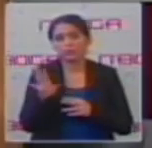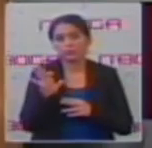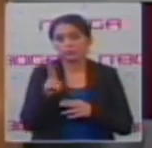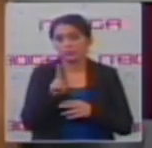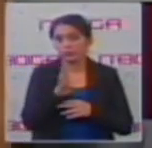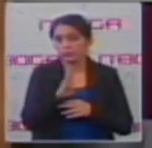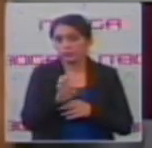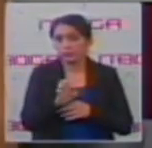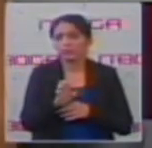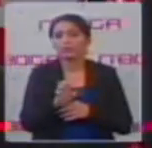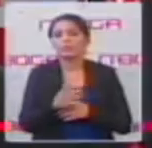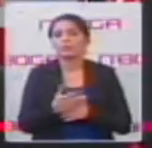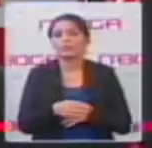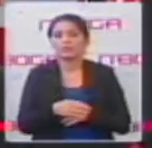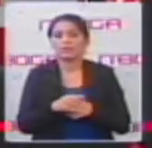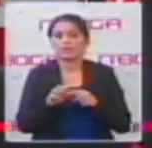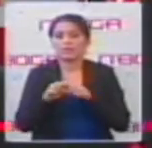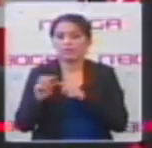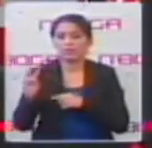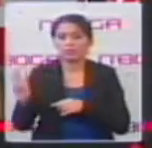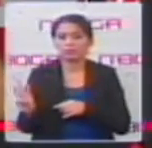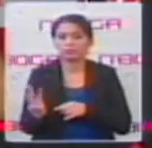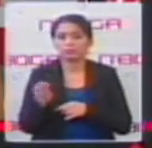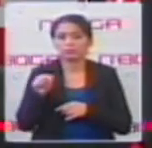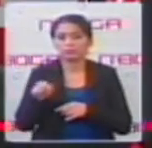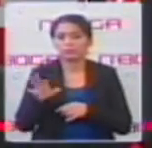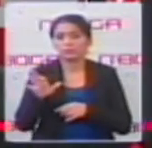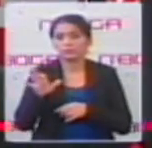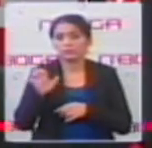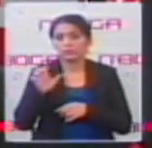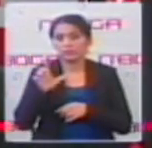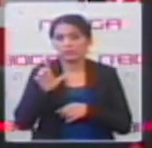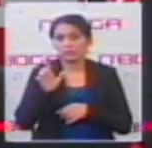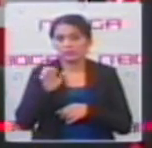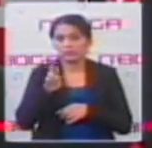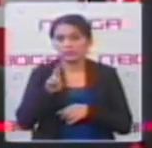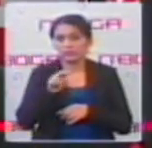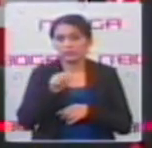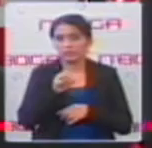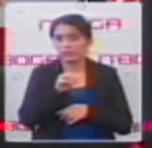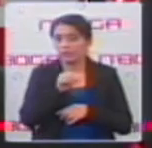es www.telenama.es, que ahora está totalmente renovada.